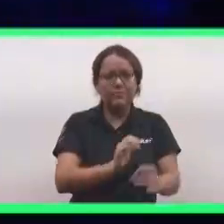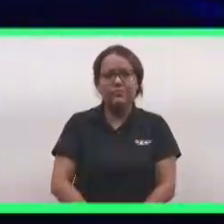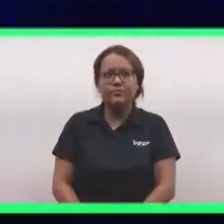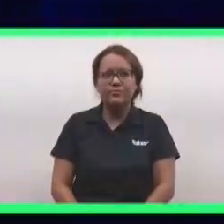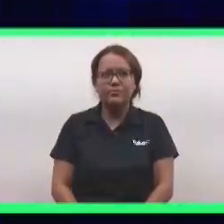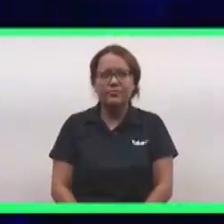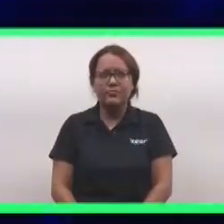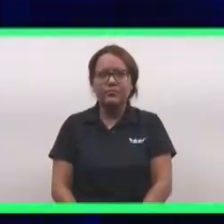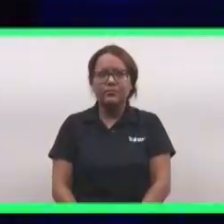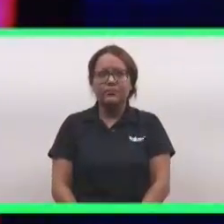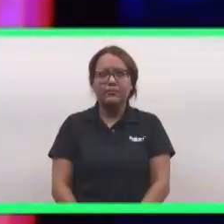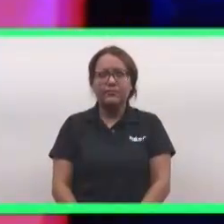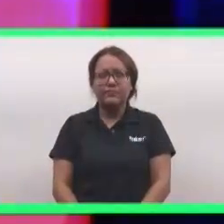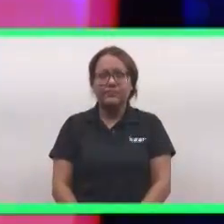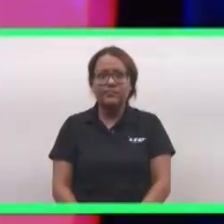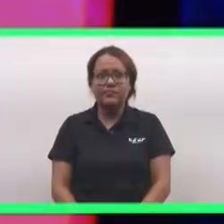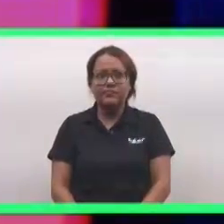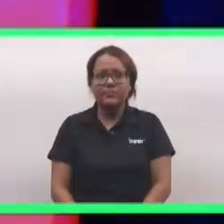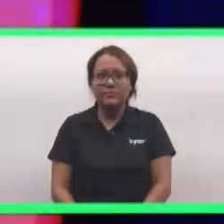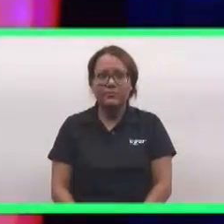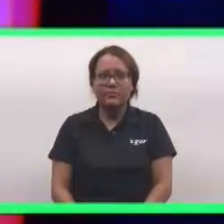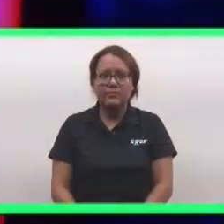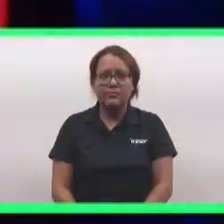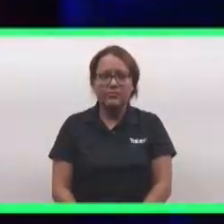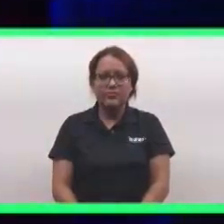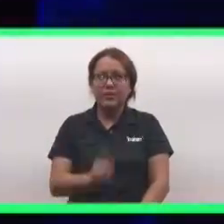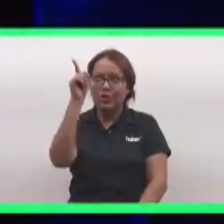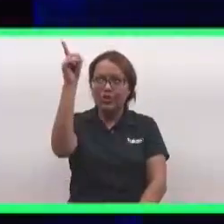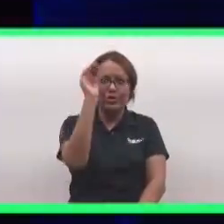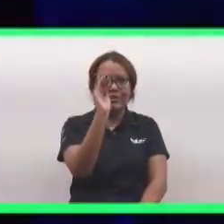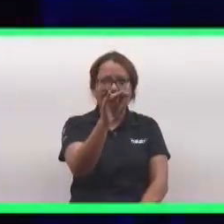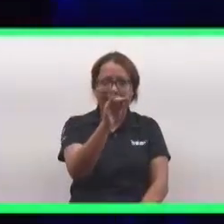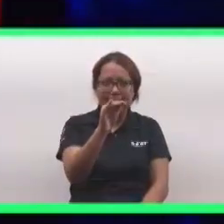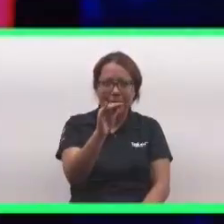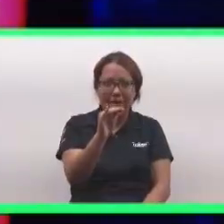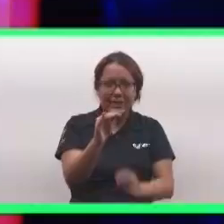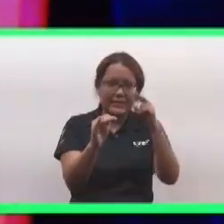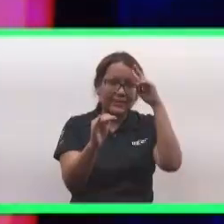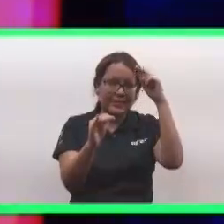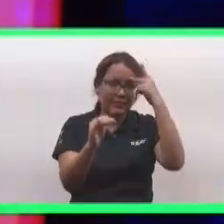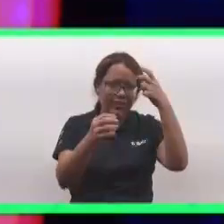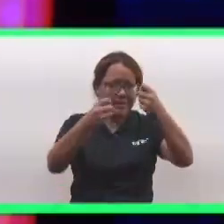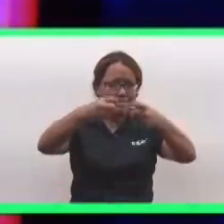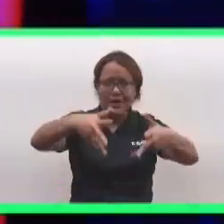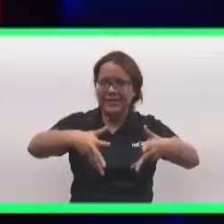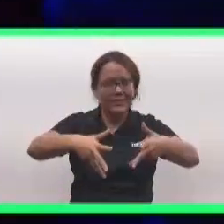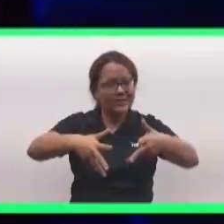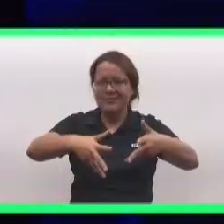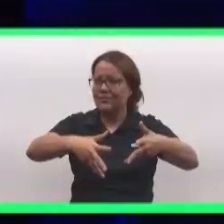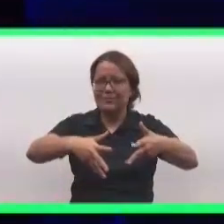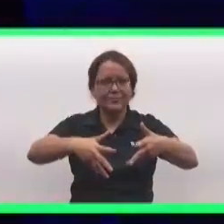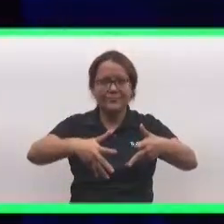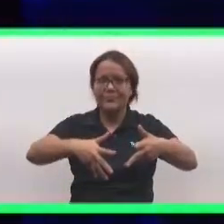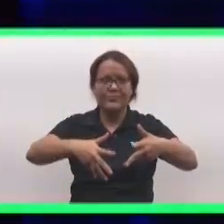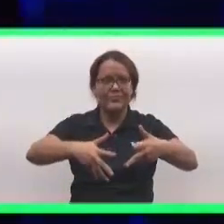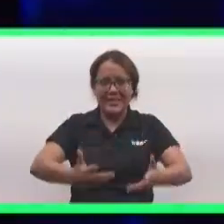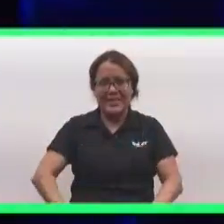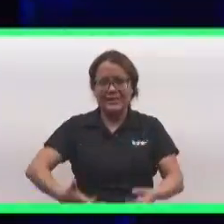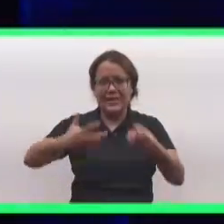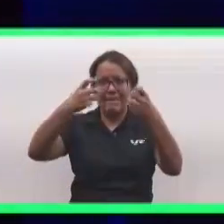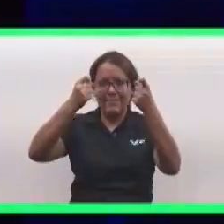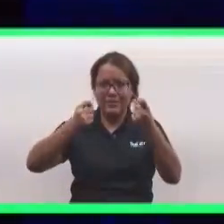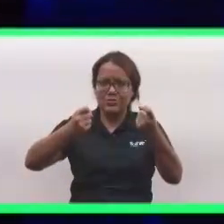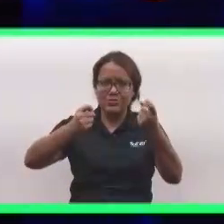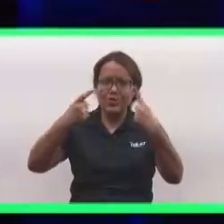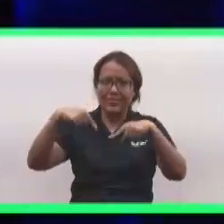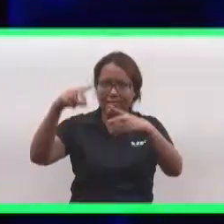Si tiene, el llamado de Dios es irrevocable. Nunca lo olvide. Tanto para salvación, y la salvación se pierde. El llamado de Dios